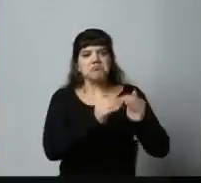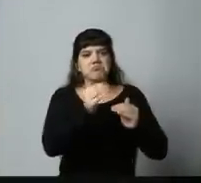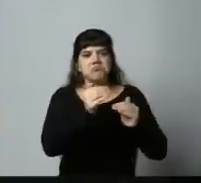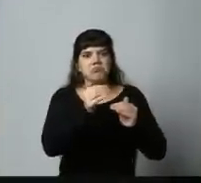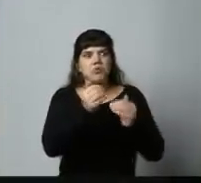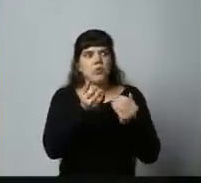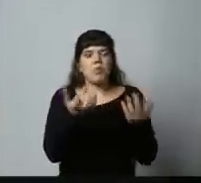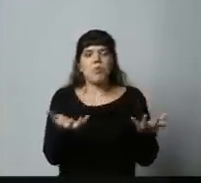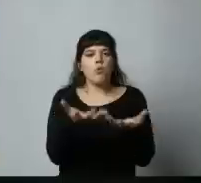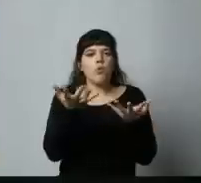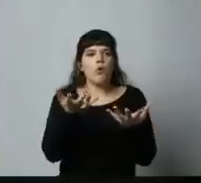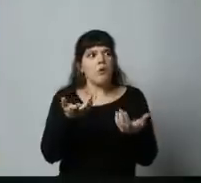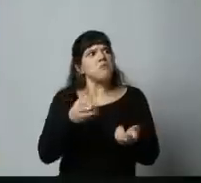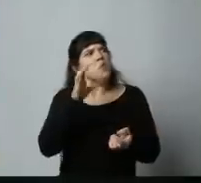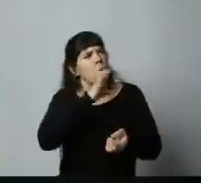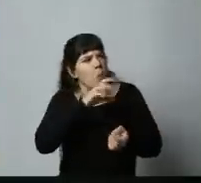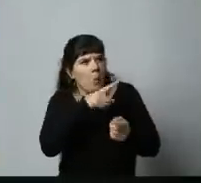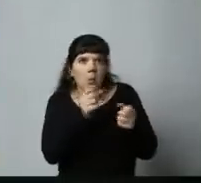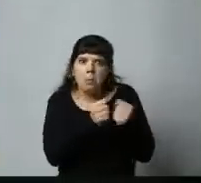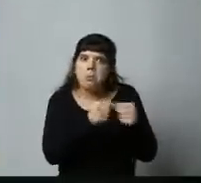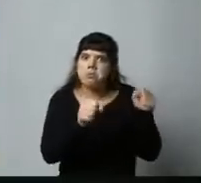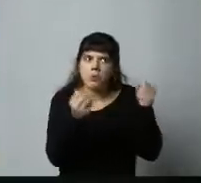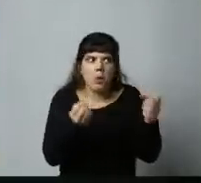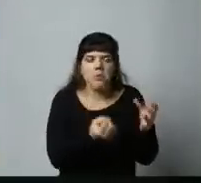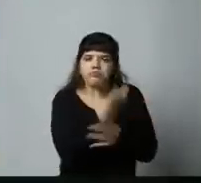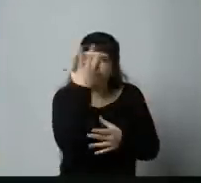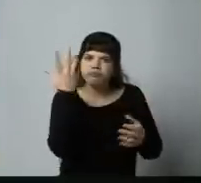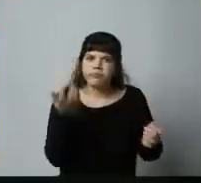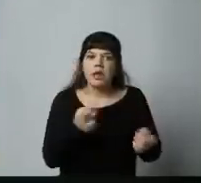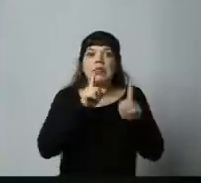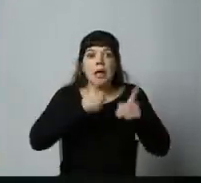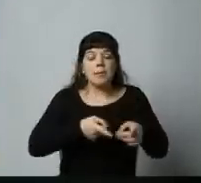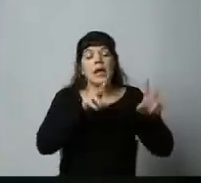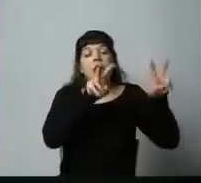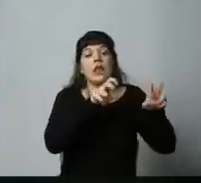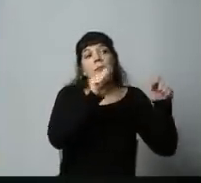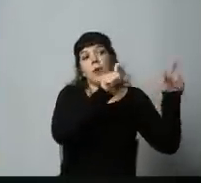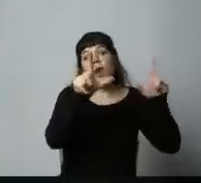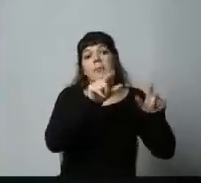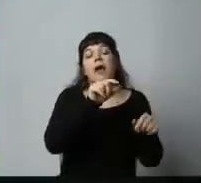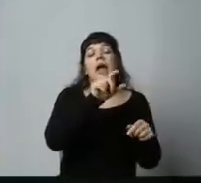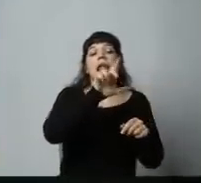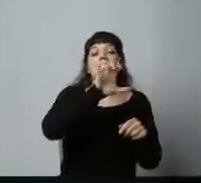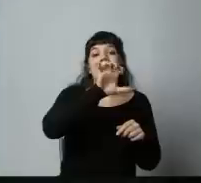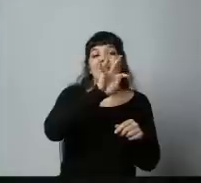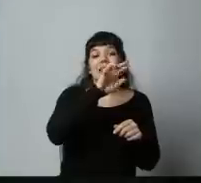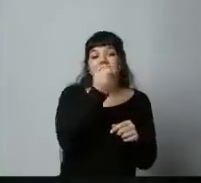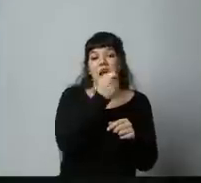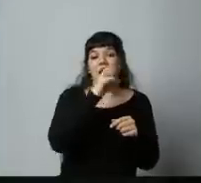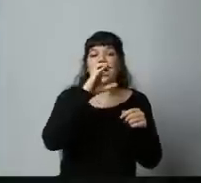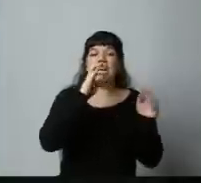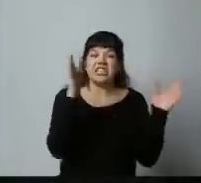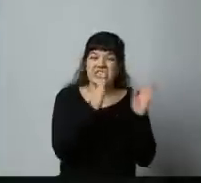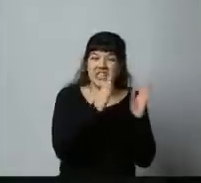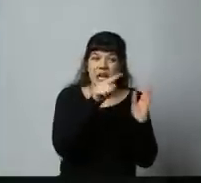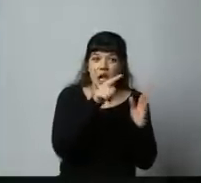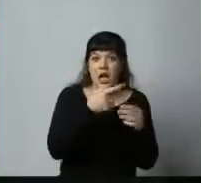episodio curioso de de toda la semana que logró ser primera